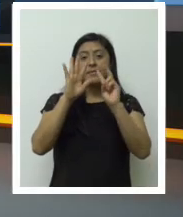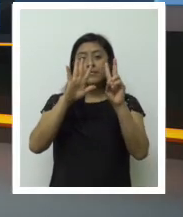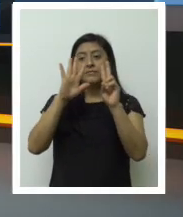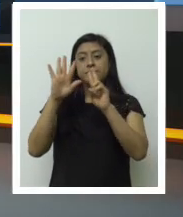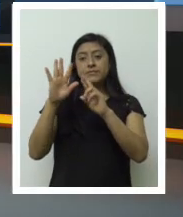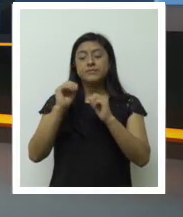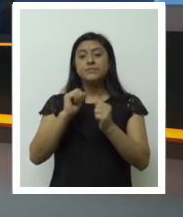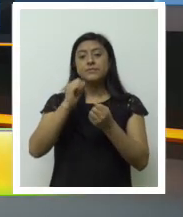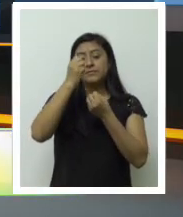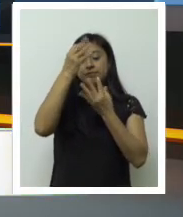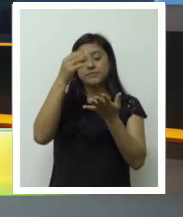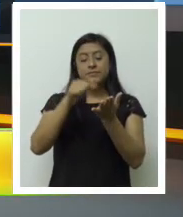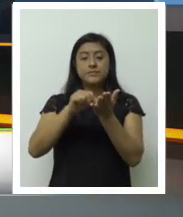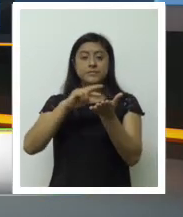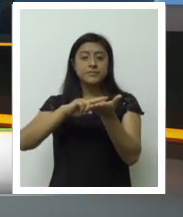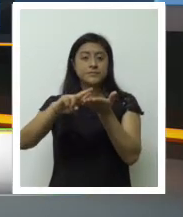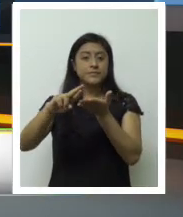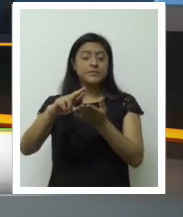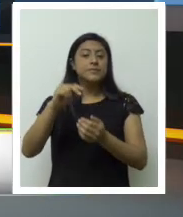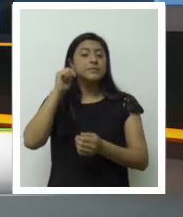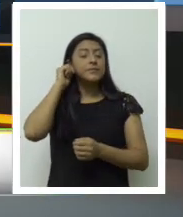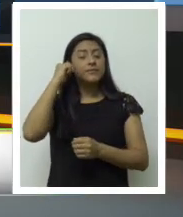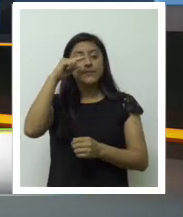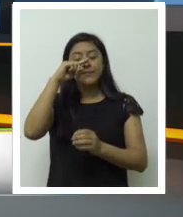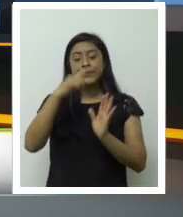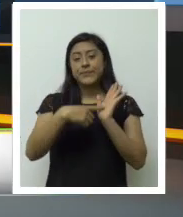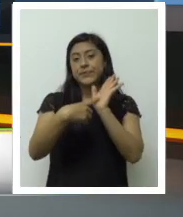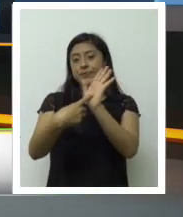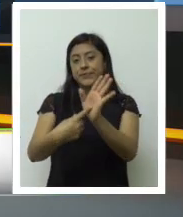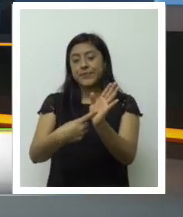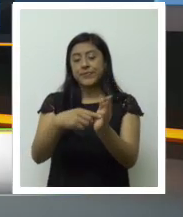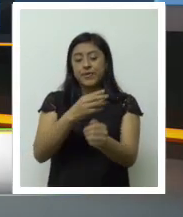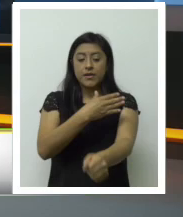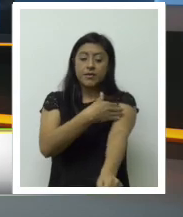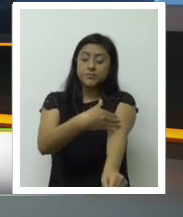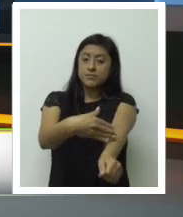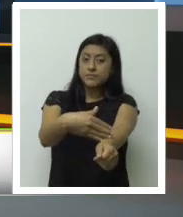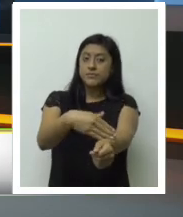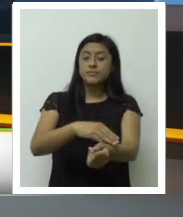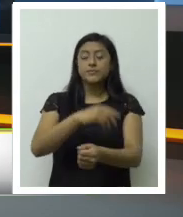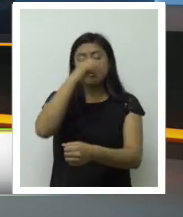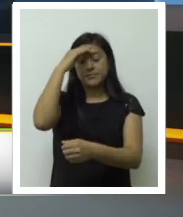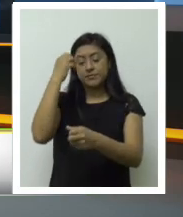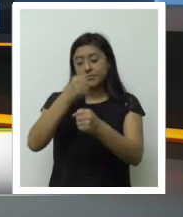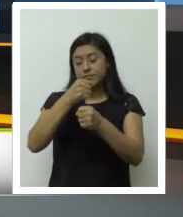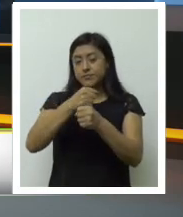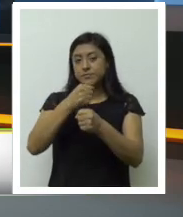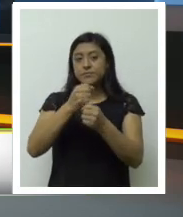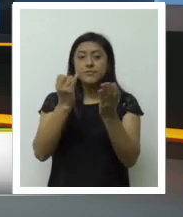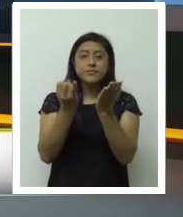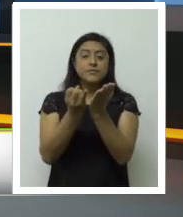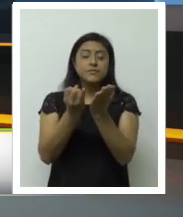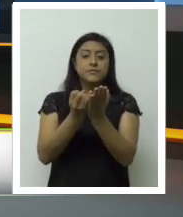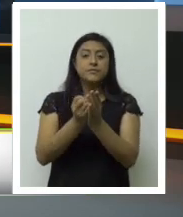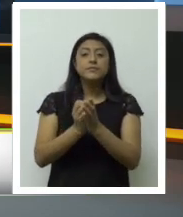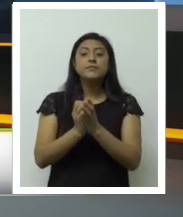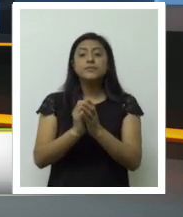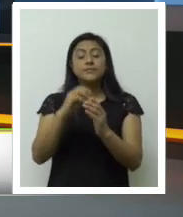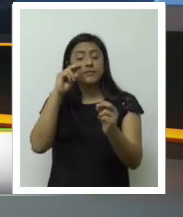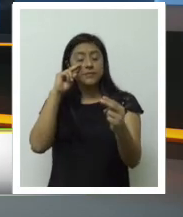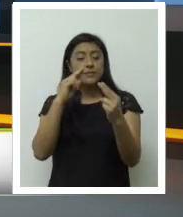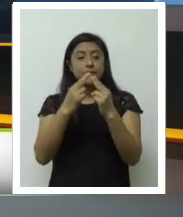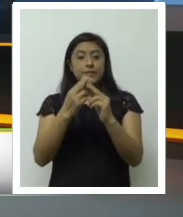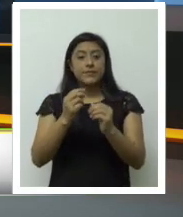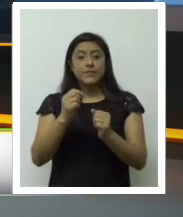La emisión número 177 de InfoRenap GTL iniciamos presentando la historia de uno de los trabajadores de la institución. Hoy